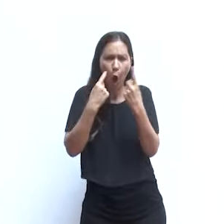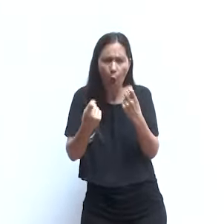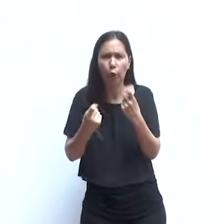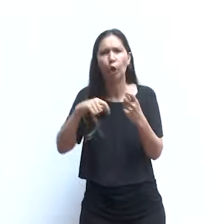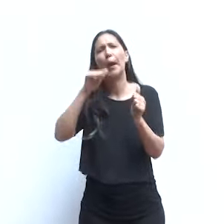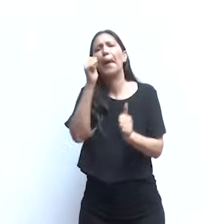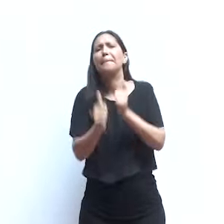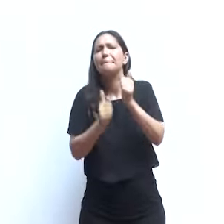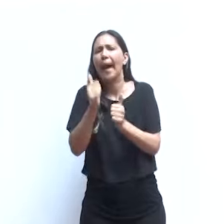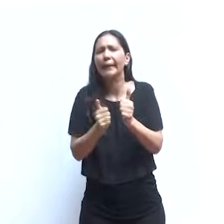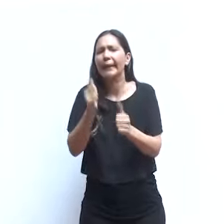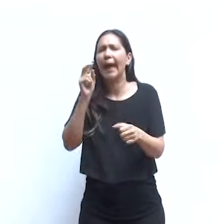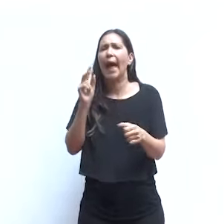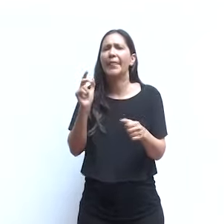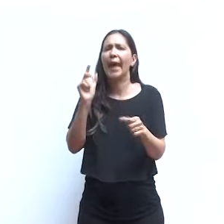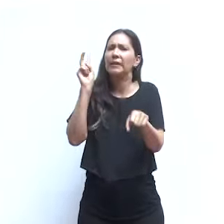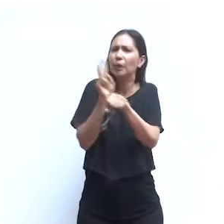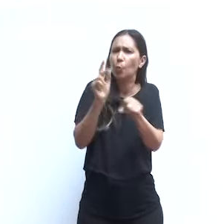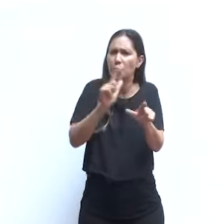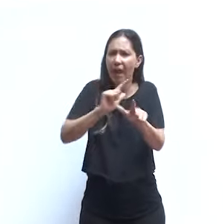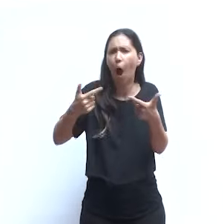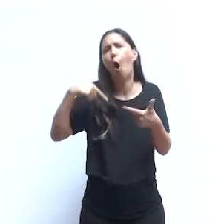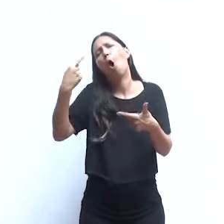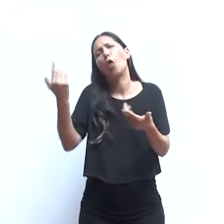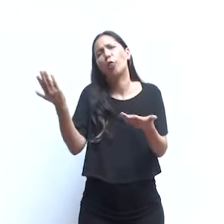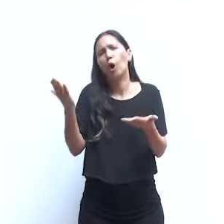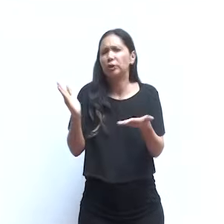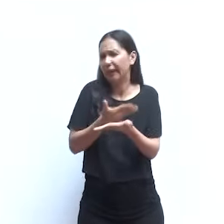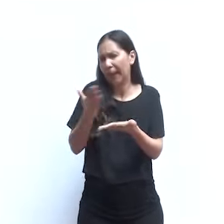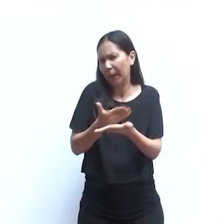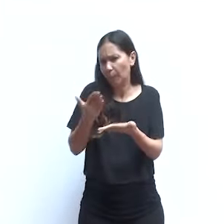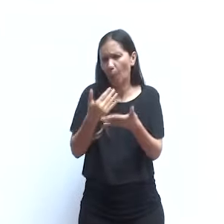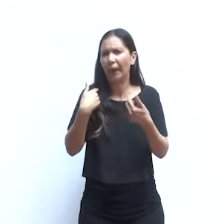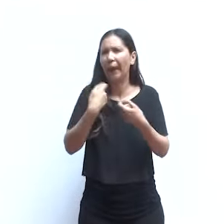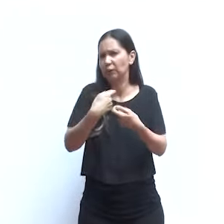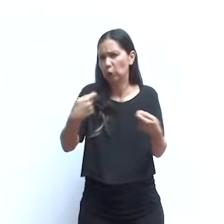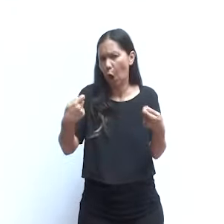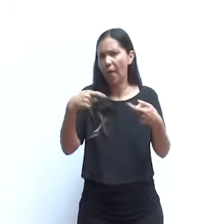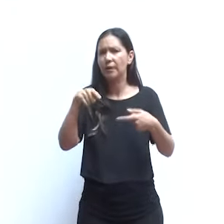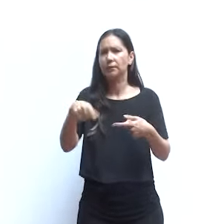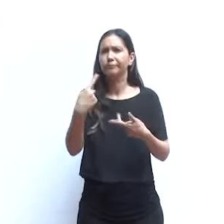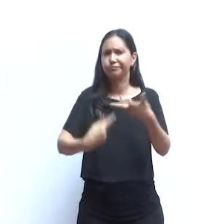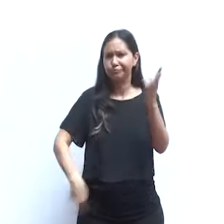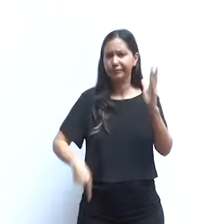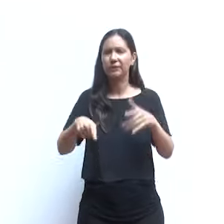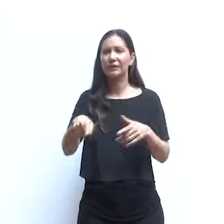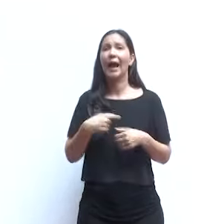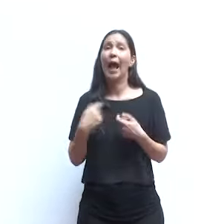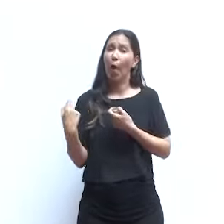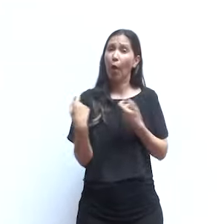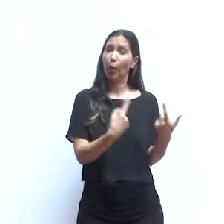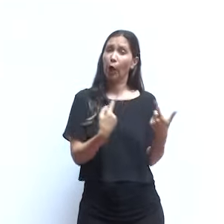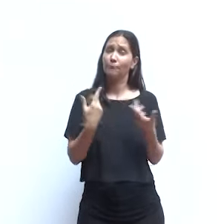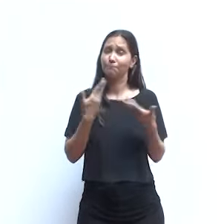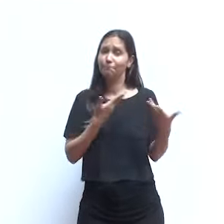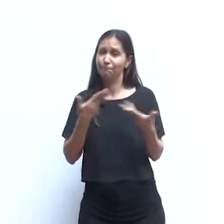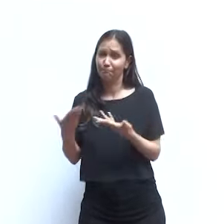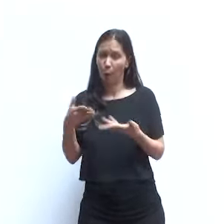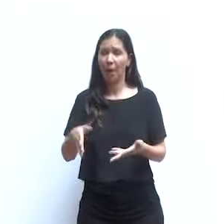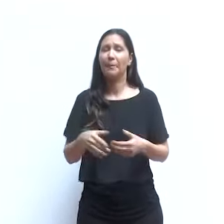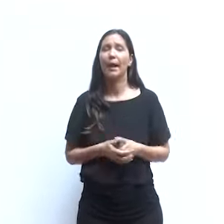entre otros publicaciones entre otras publicaciones Así que Bueno le dejo la palabra a él para